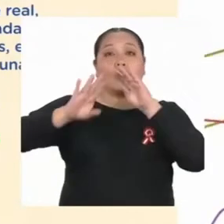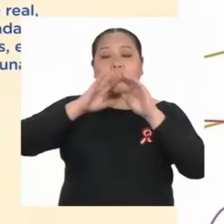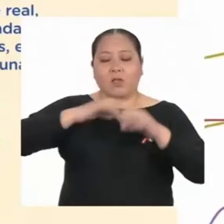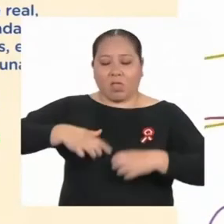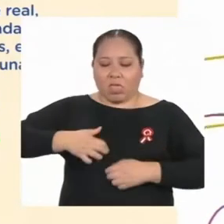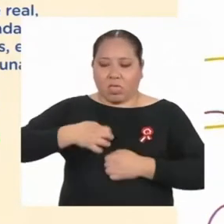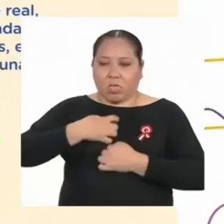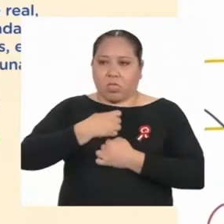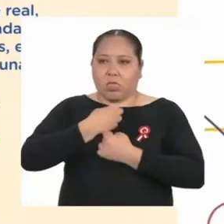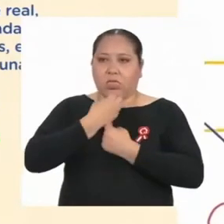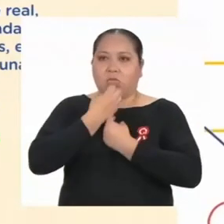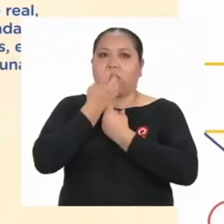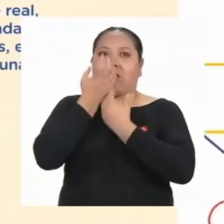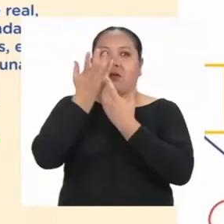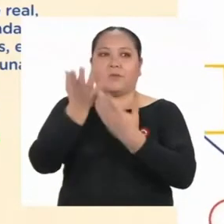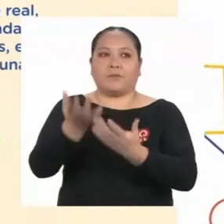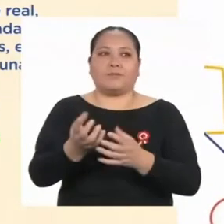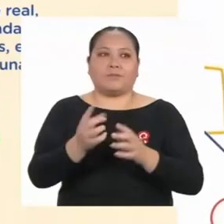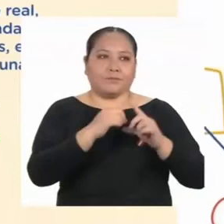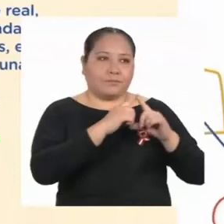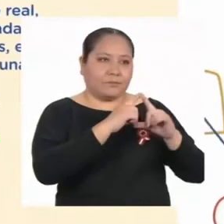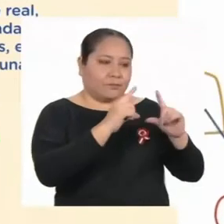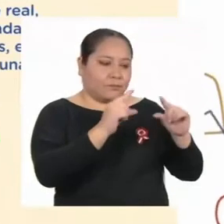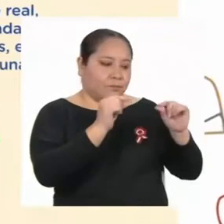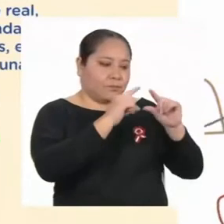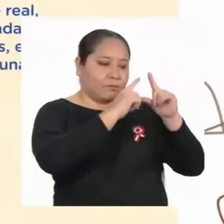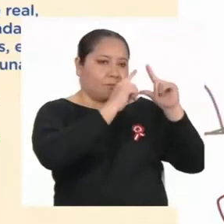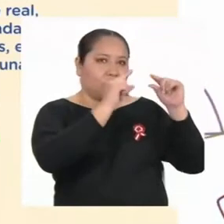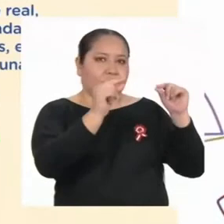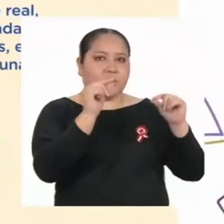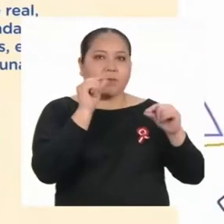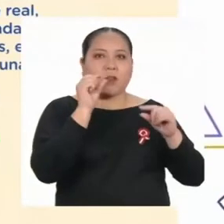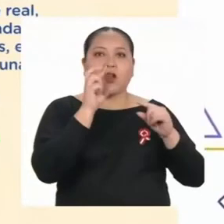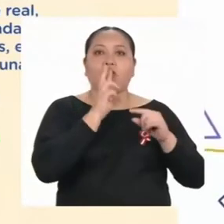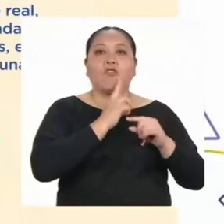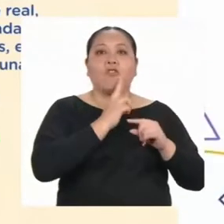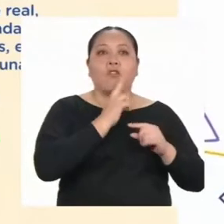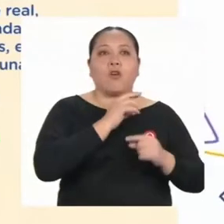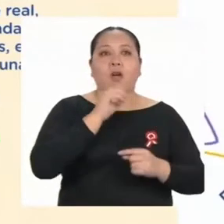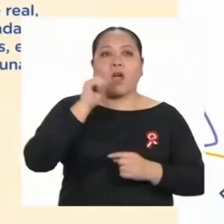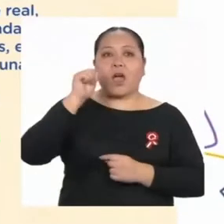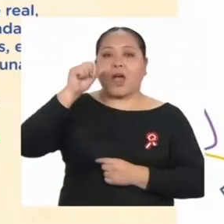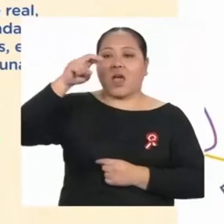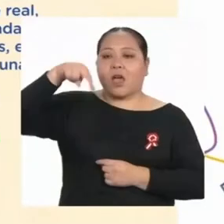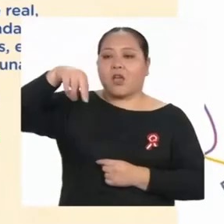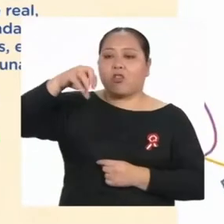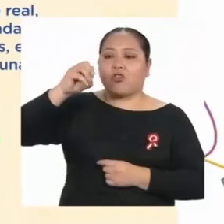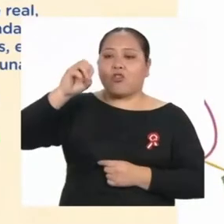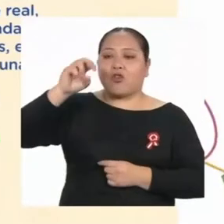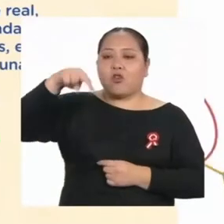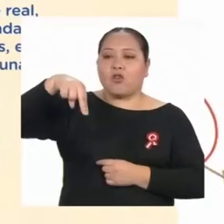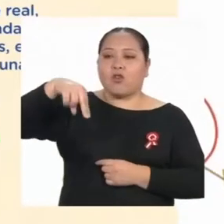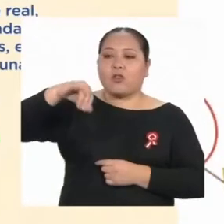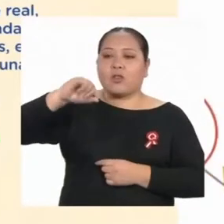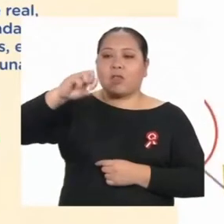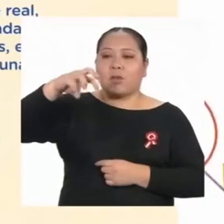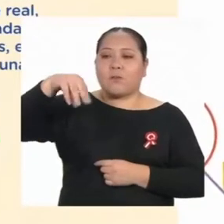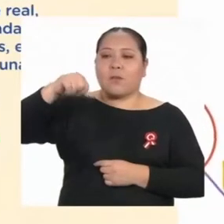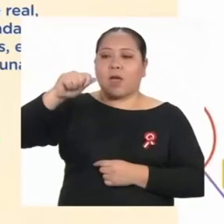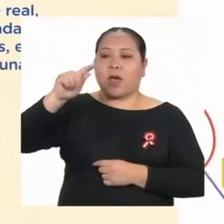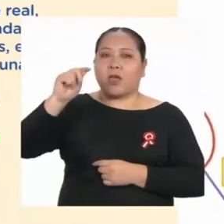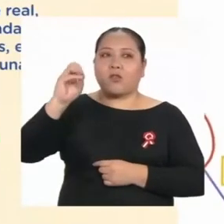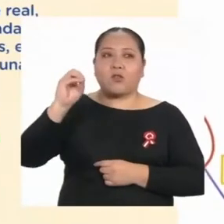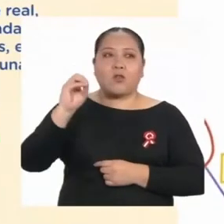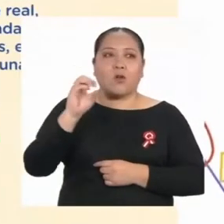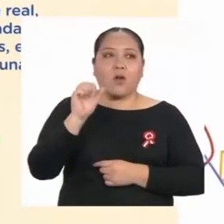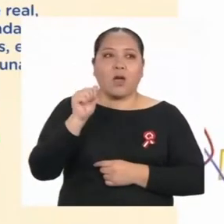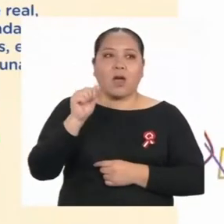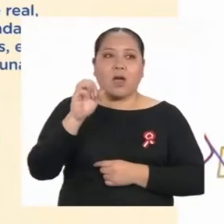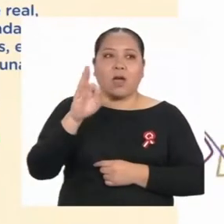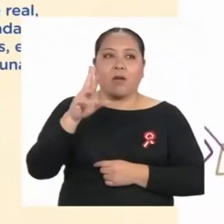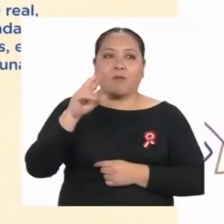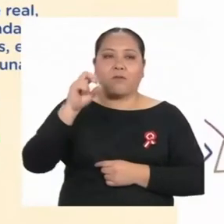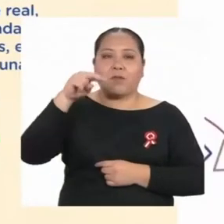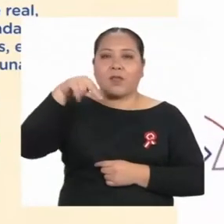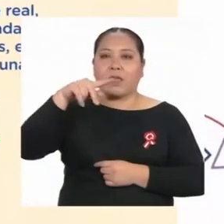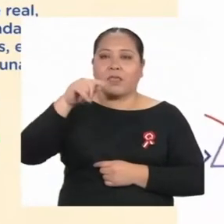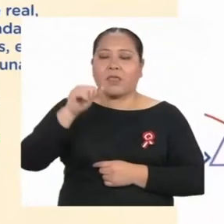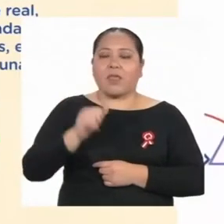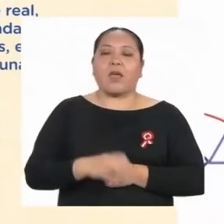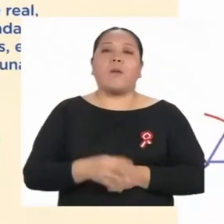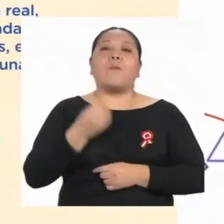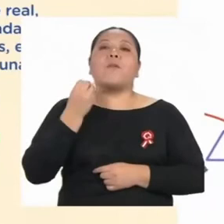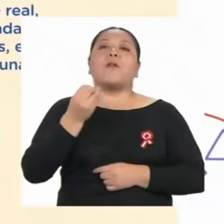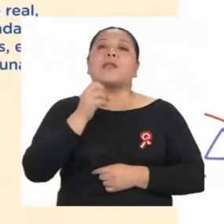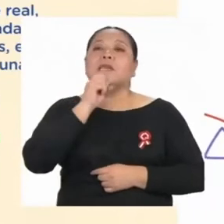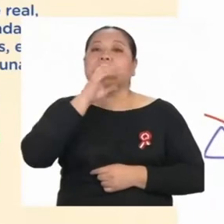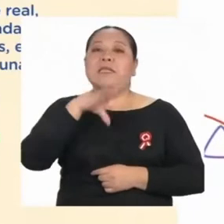Y he marcado en rojo dos palabras de las que dudo: anonimato y afrenta. ¿Por qué se dice que la barra es el